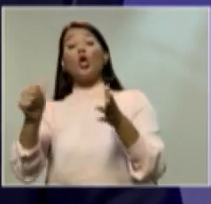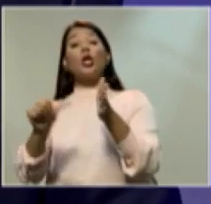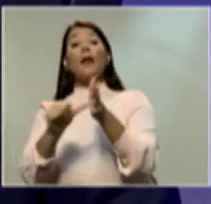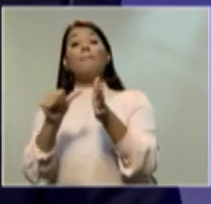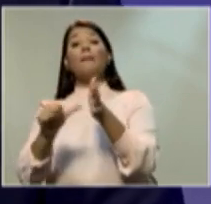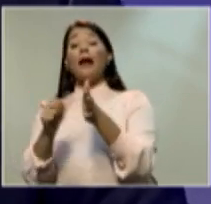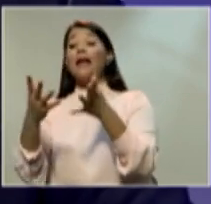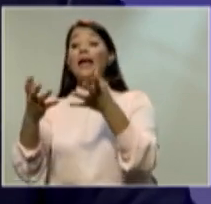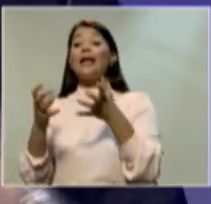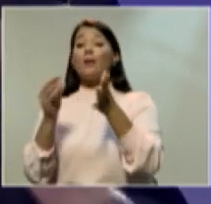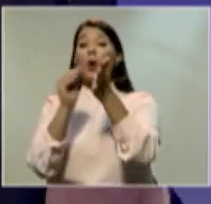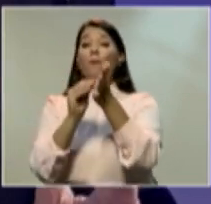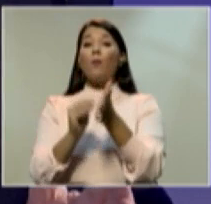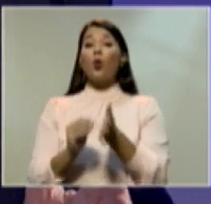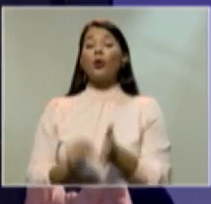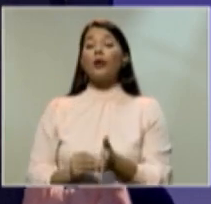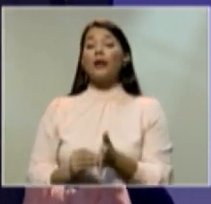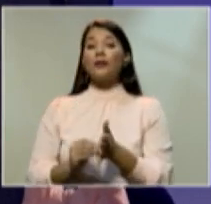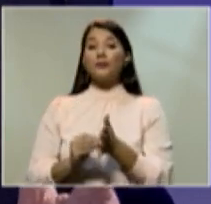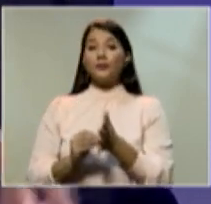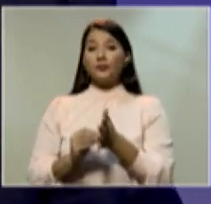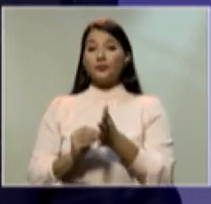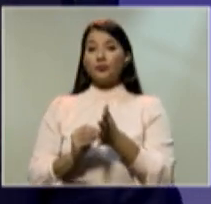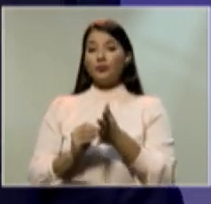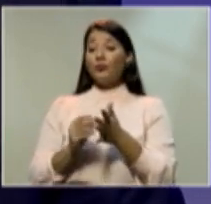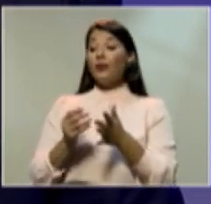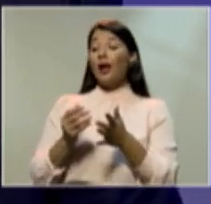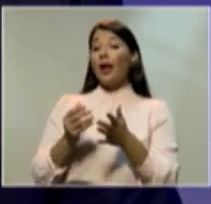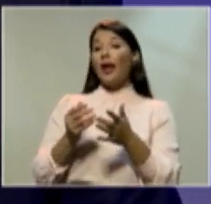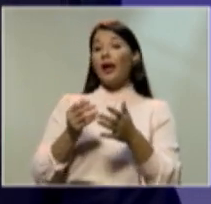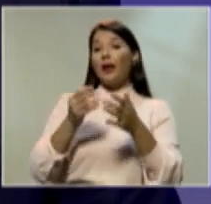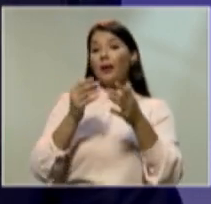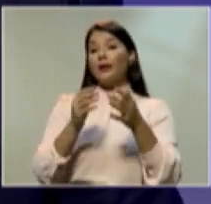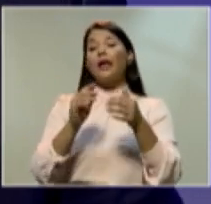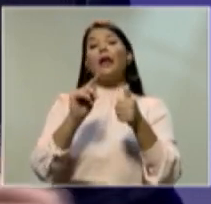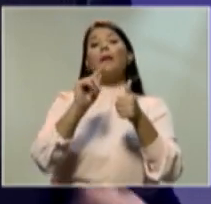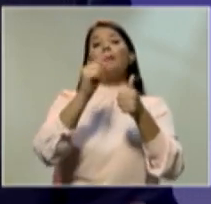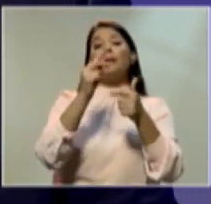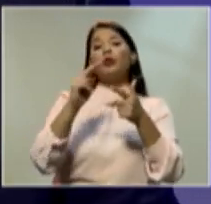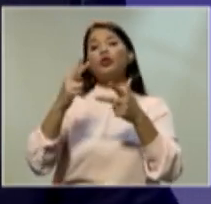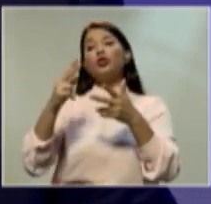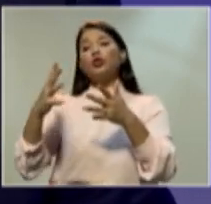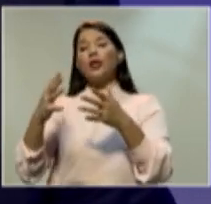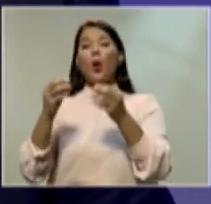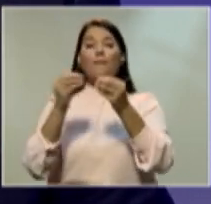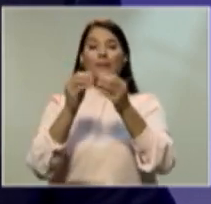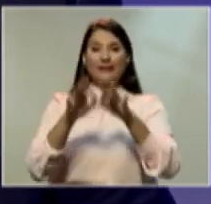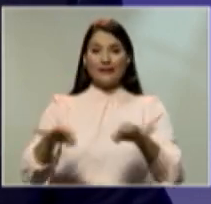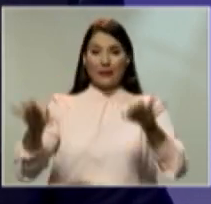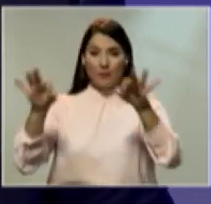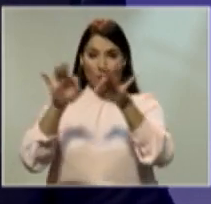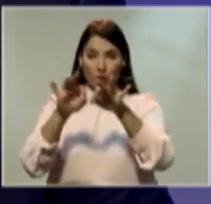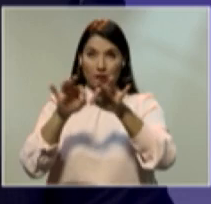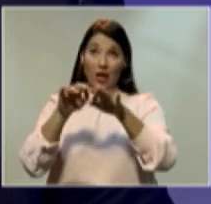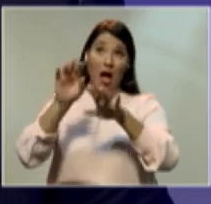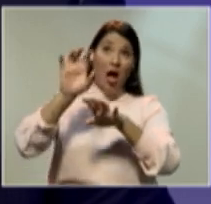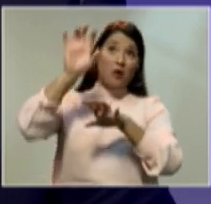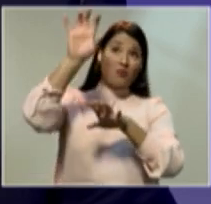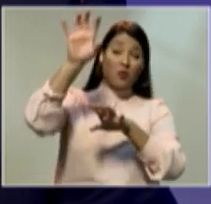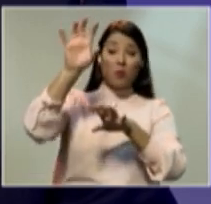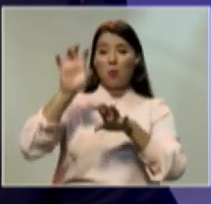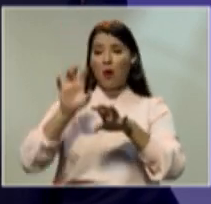jerarquizar el orden de lo que es relevante, poniéndolo en página derecha o en página izquierda, arriba o